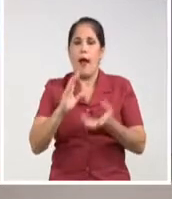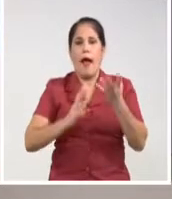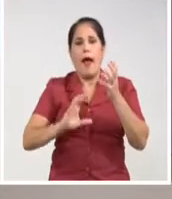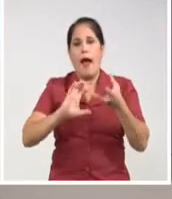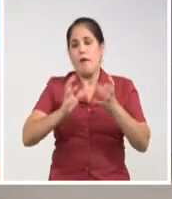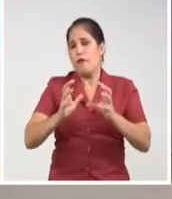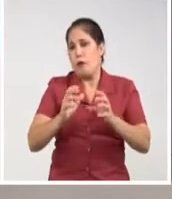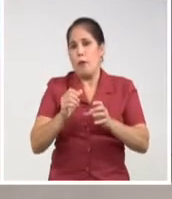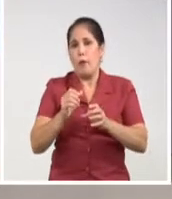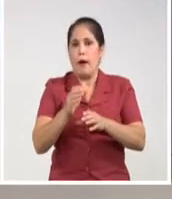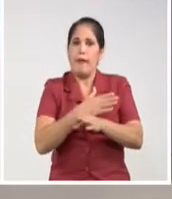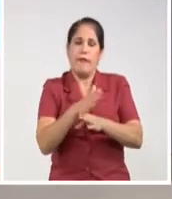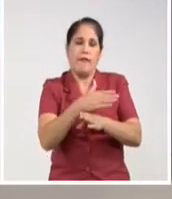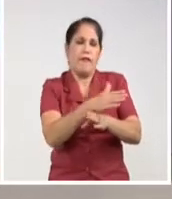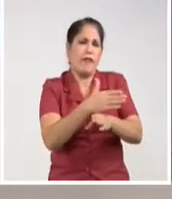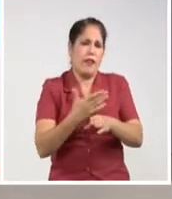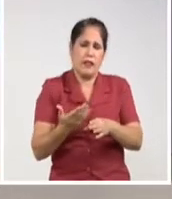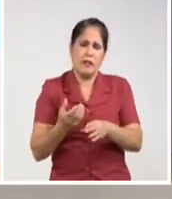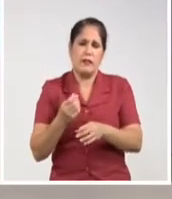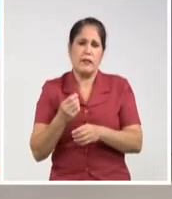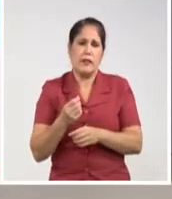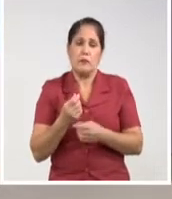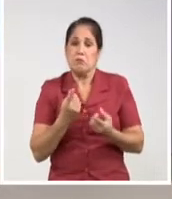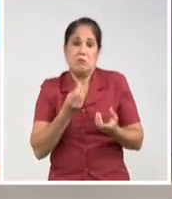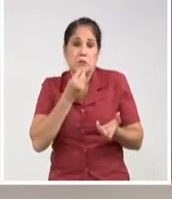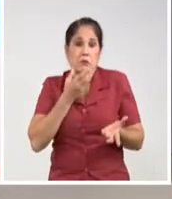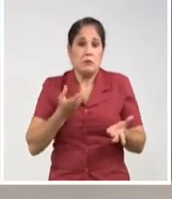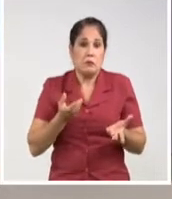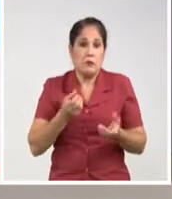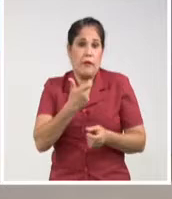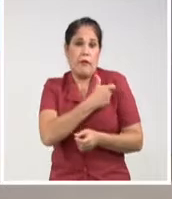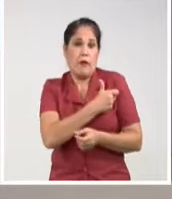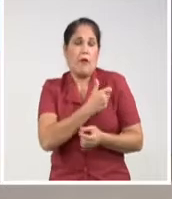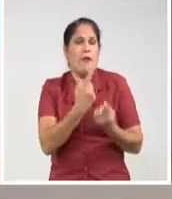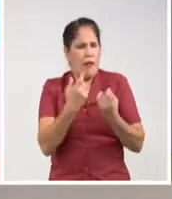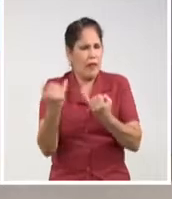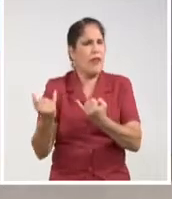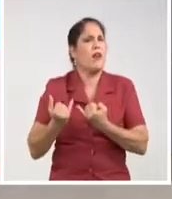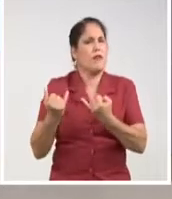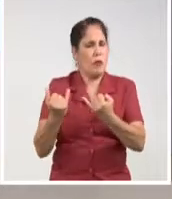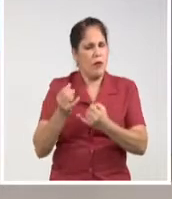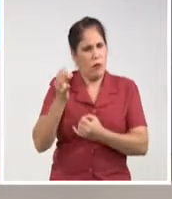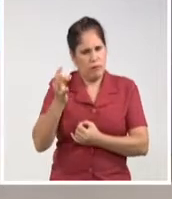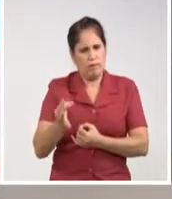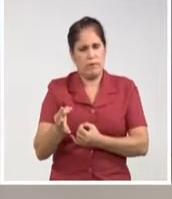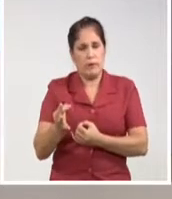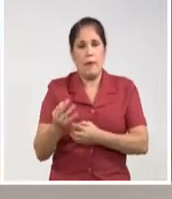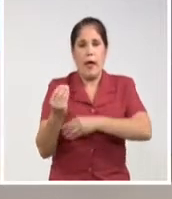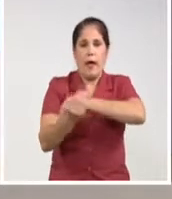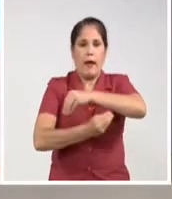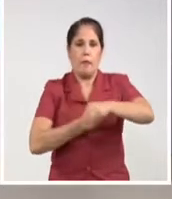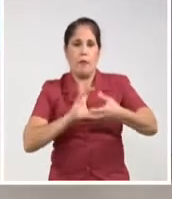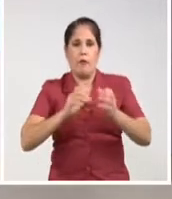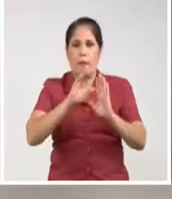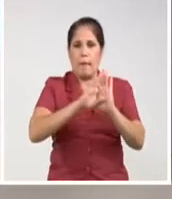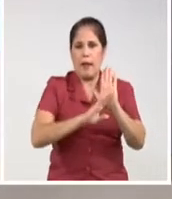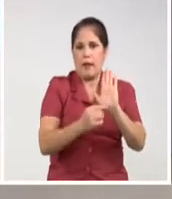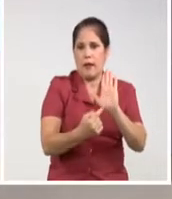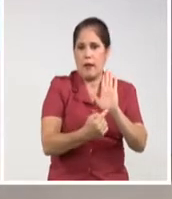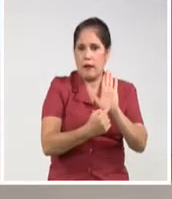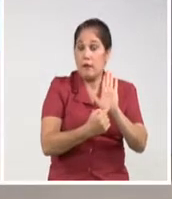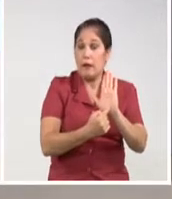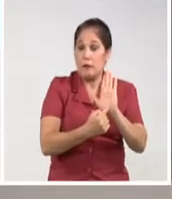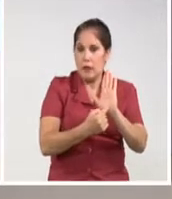irregularidades que flaco favor le han hecho a la vacunación en Cuba. Ha faltado información oportuna, se han cambiado protocolos una y otra vez